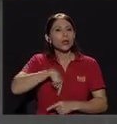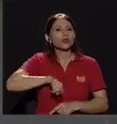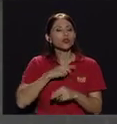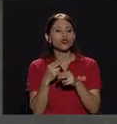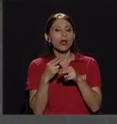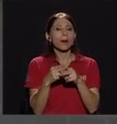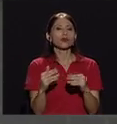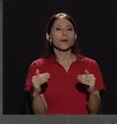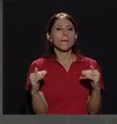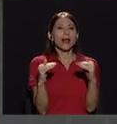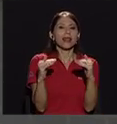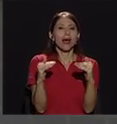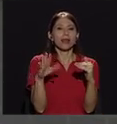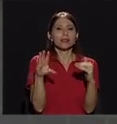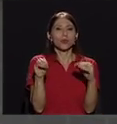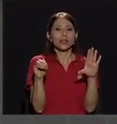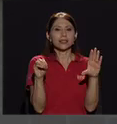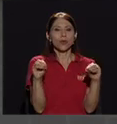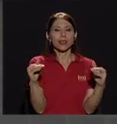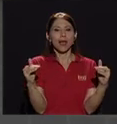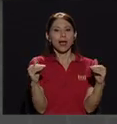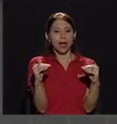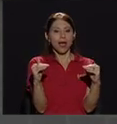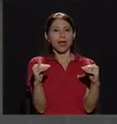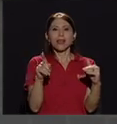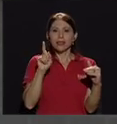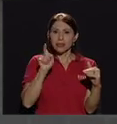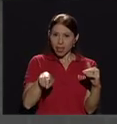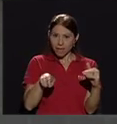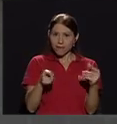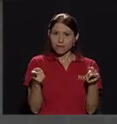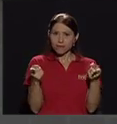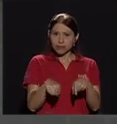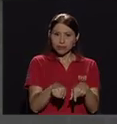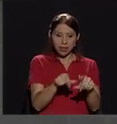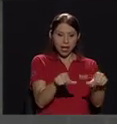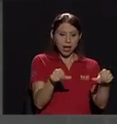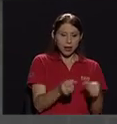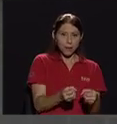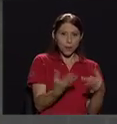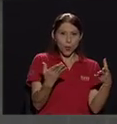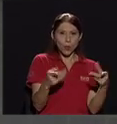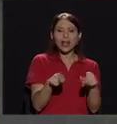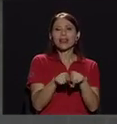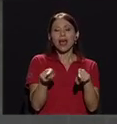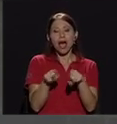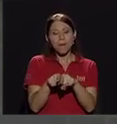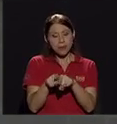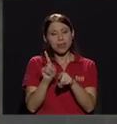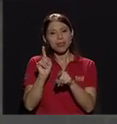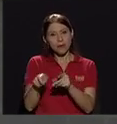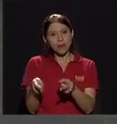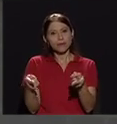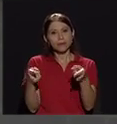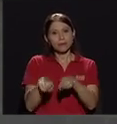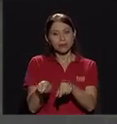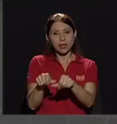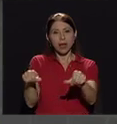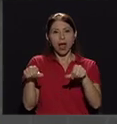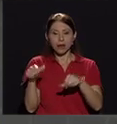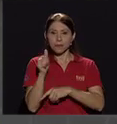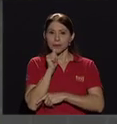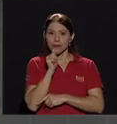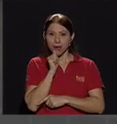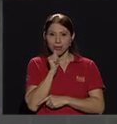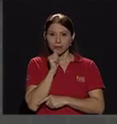eso que llamamos paridad de 50-50 se tiene que dar tanto en lo público como también se tiene que dar